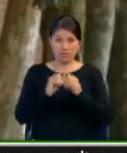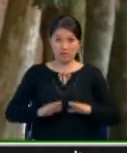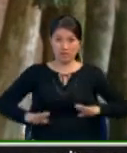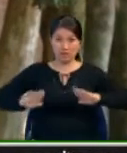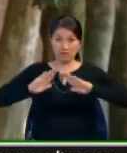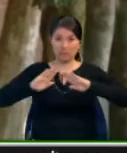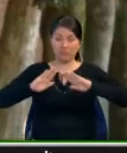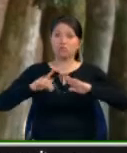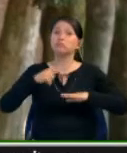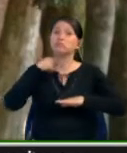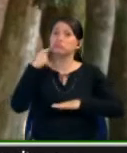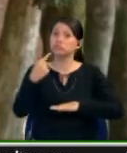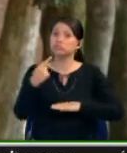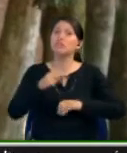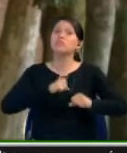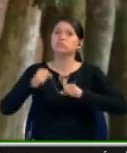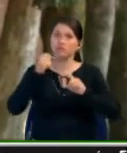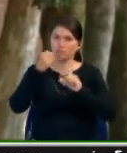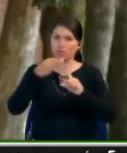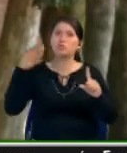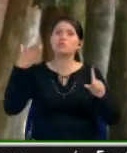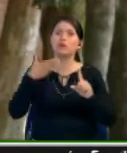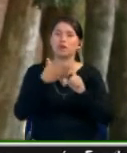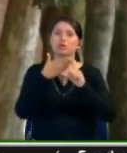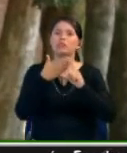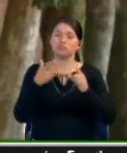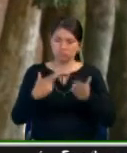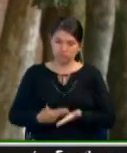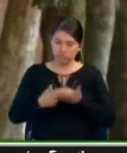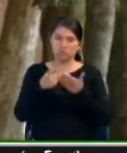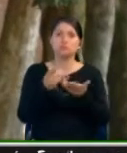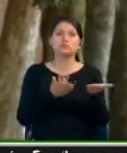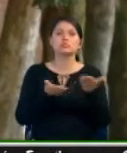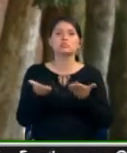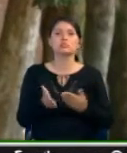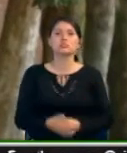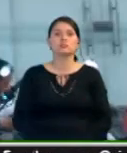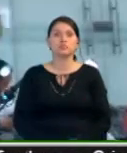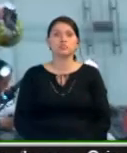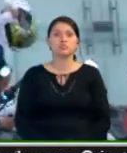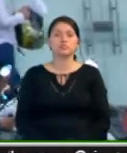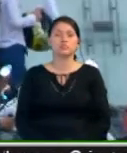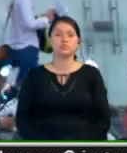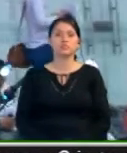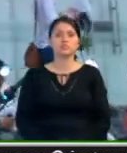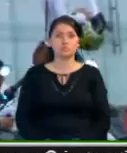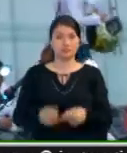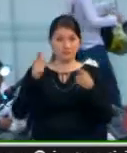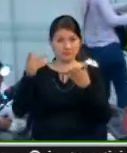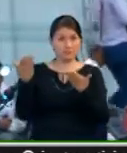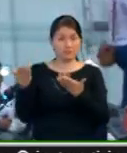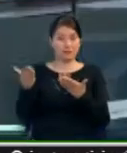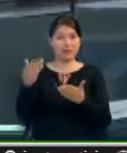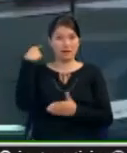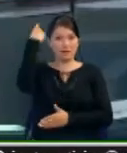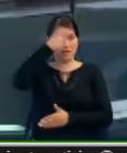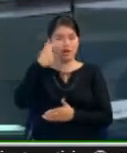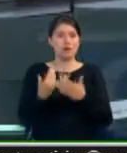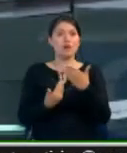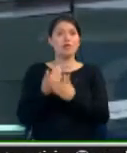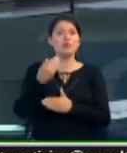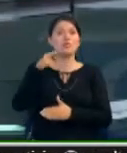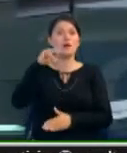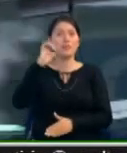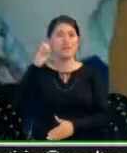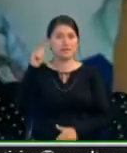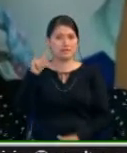Pueblo anunció acciones de tutela para restablecer este servicio. Esta es la cara de la nueva